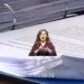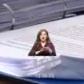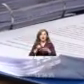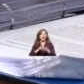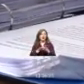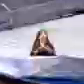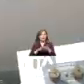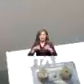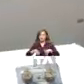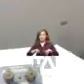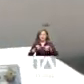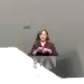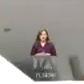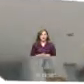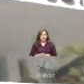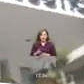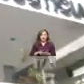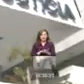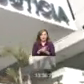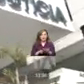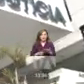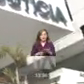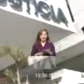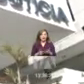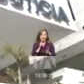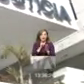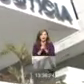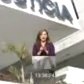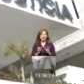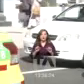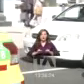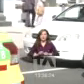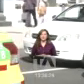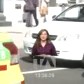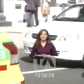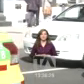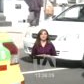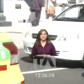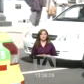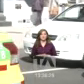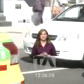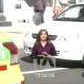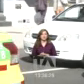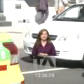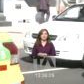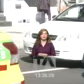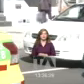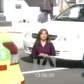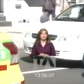la posibilidad de que se declare nulo incluso la formulación de cargos. En Quito, Daniela